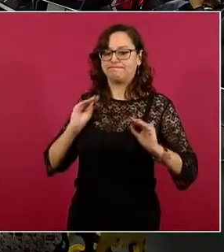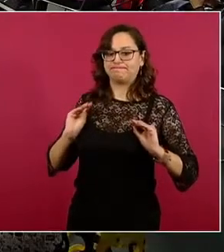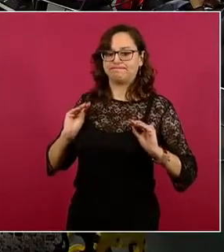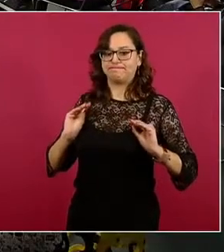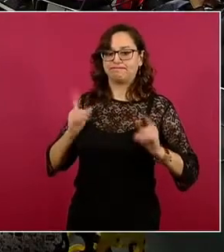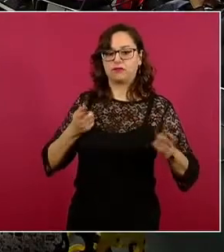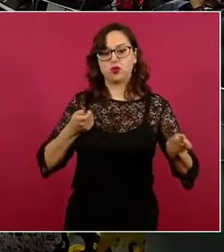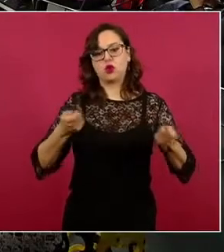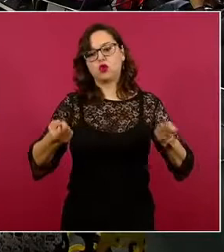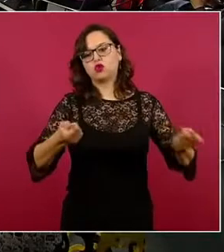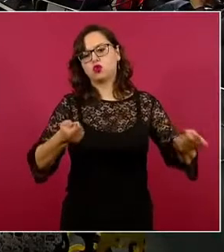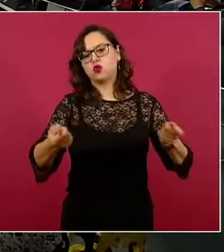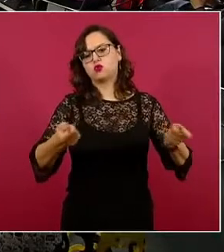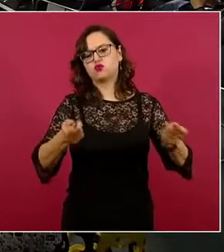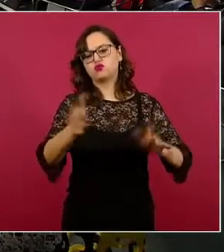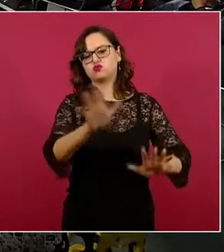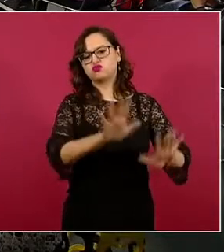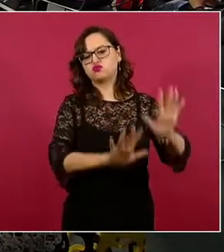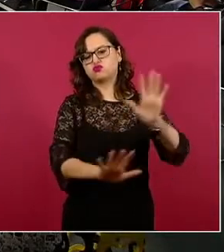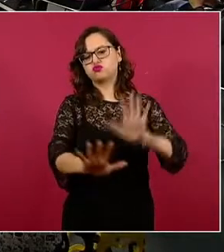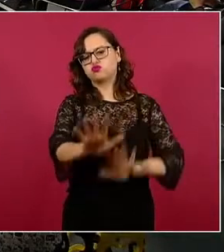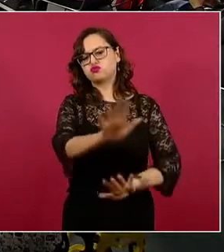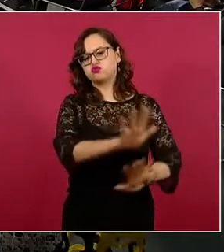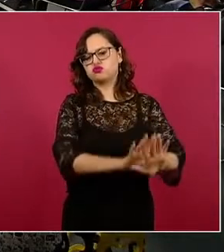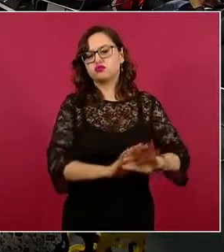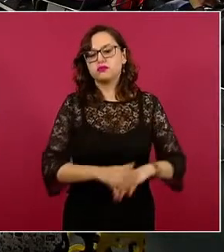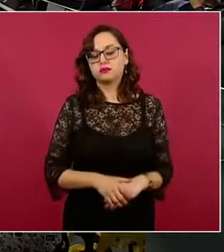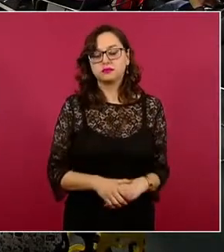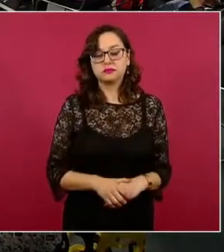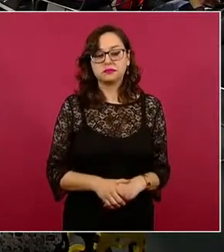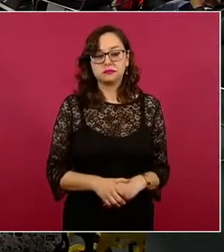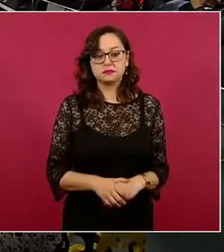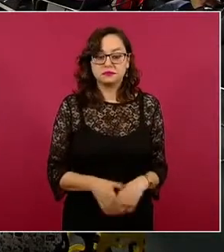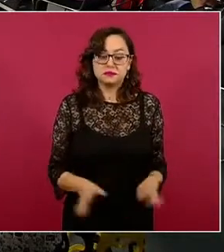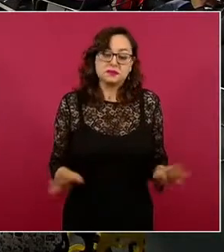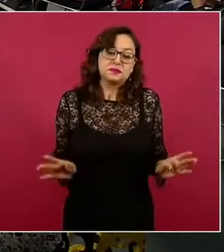Pero bueno, tampoco me puedo quejar,